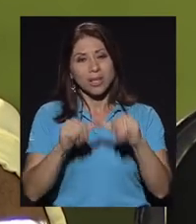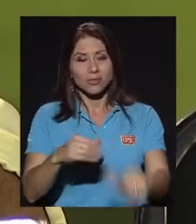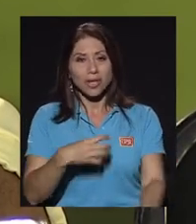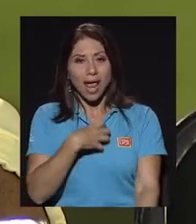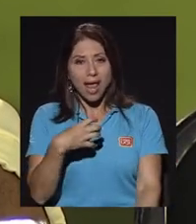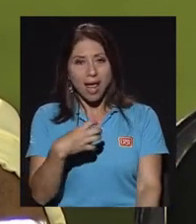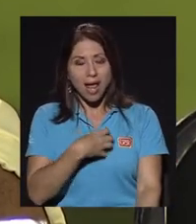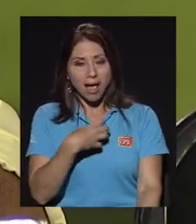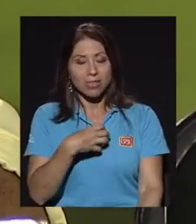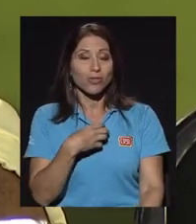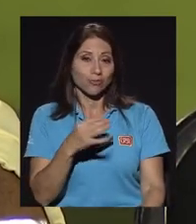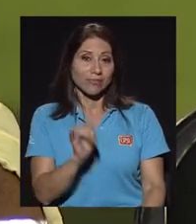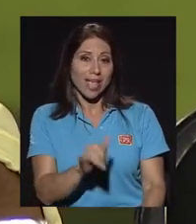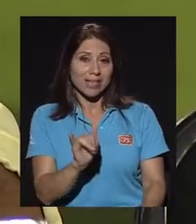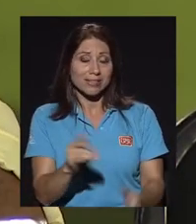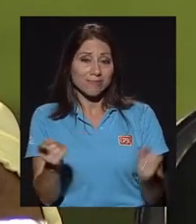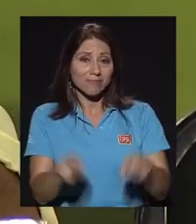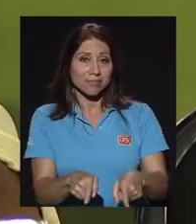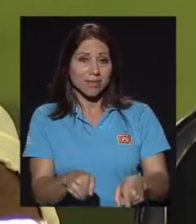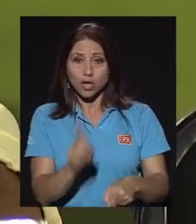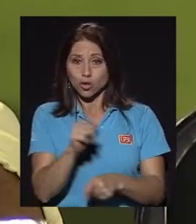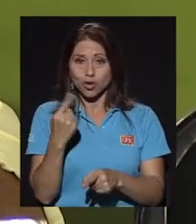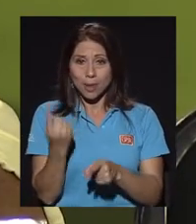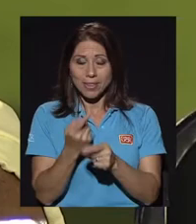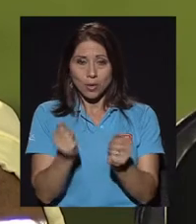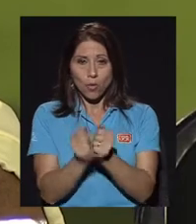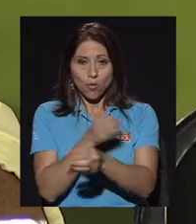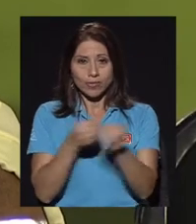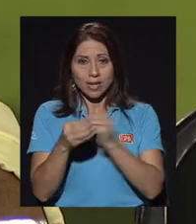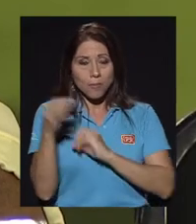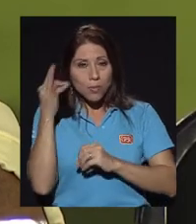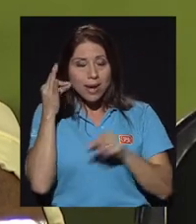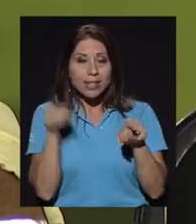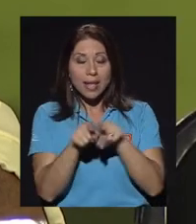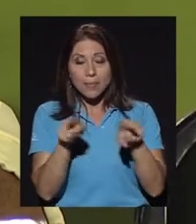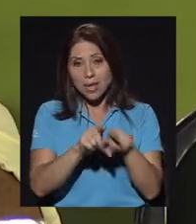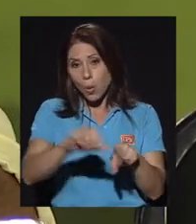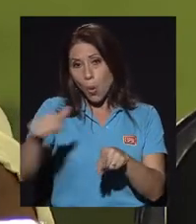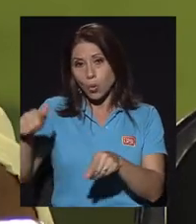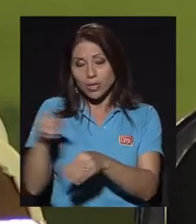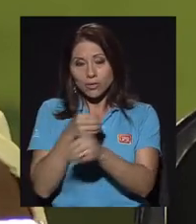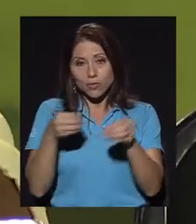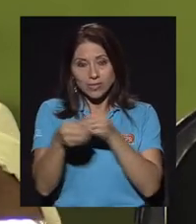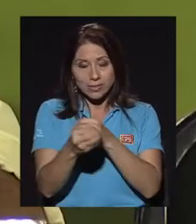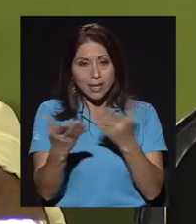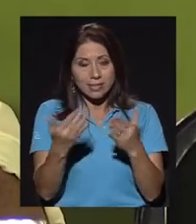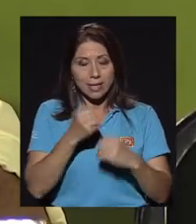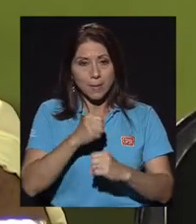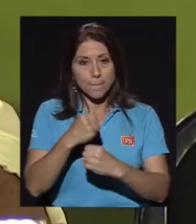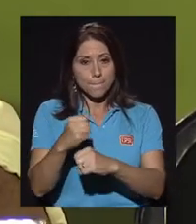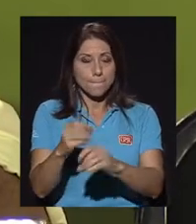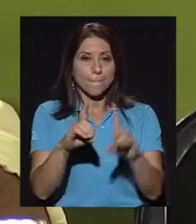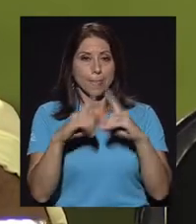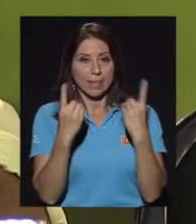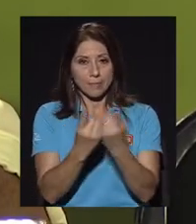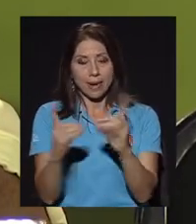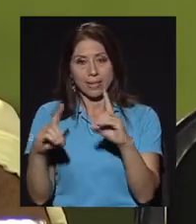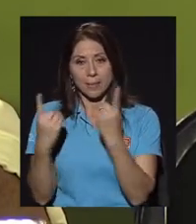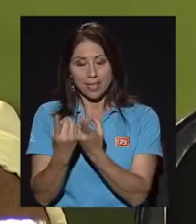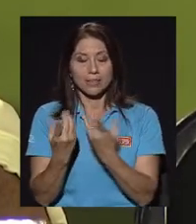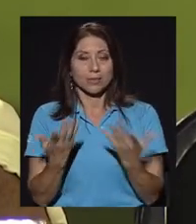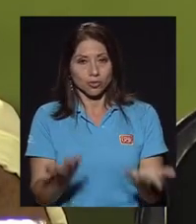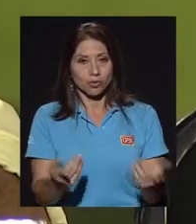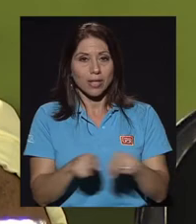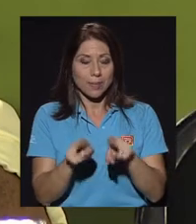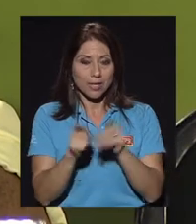Y así es, y no solo en la Oficina de la Mujer, en otras oficinas de o departamentos, también